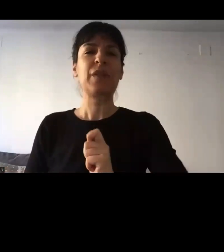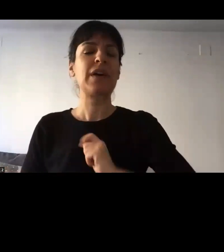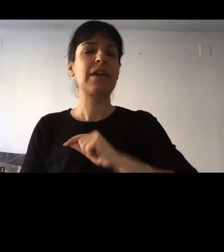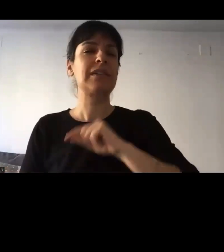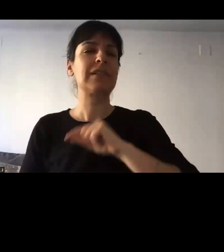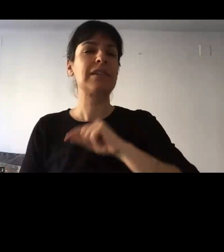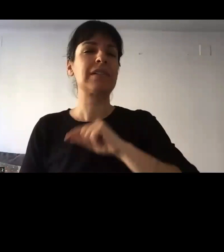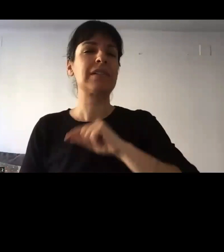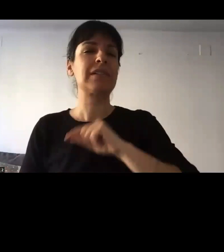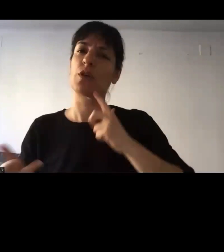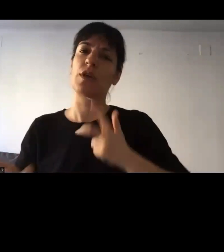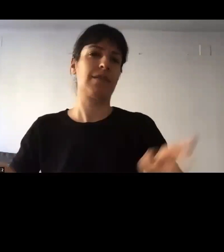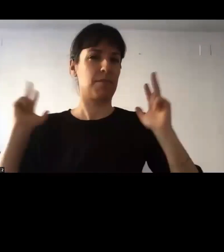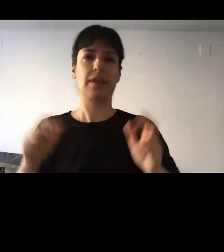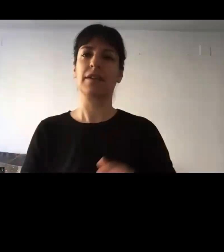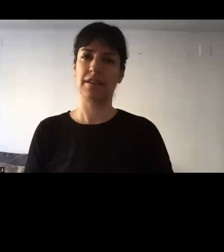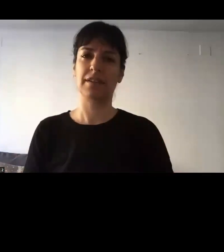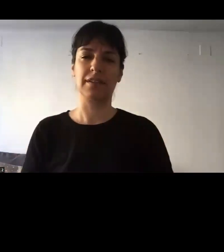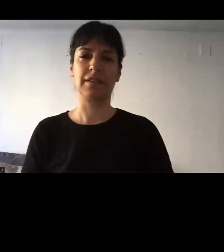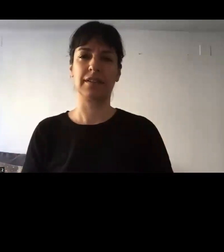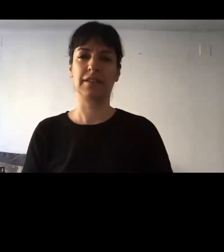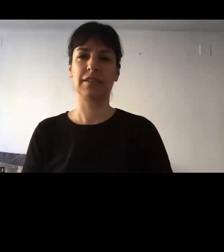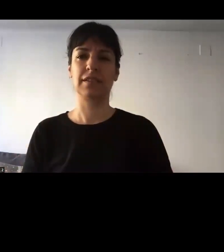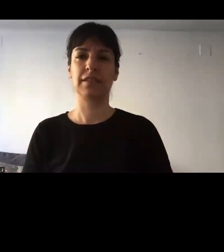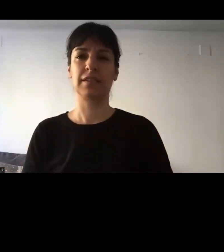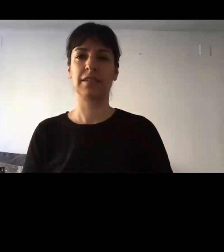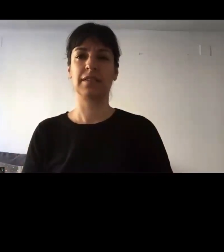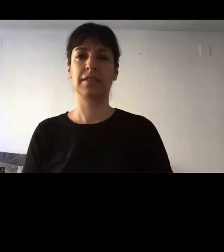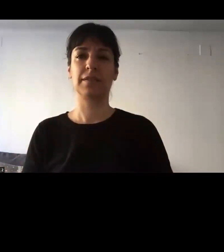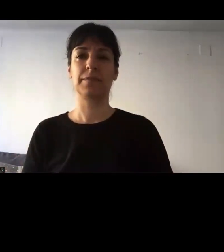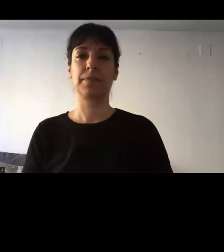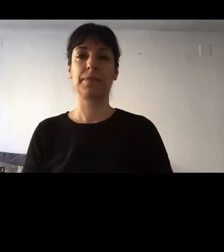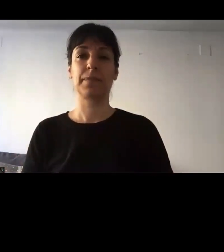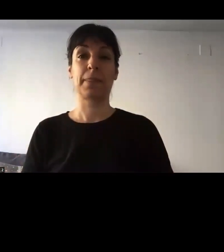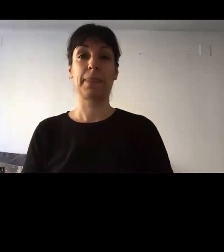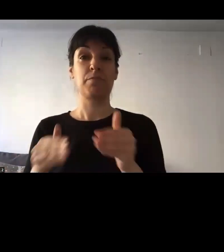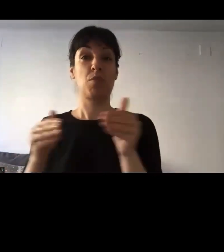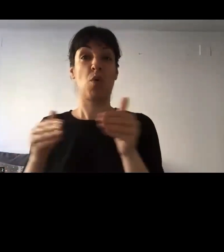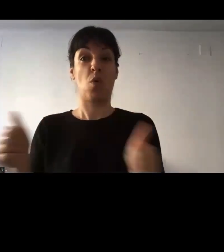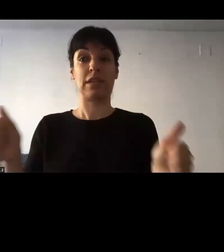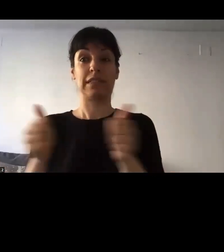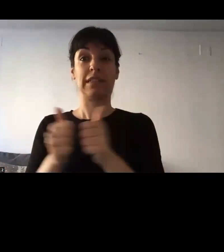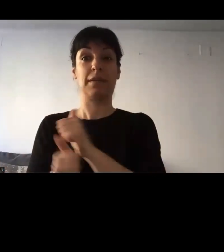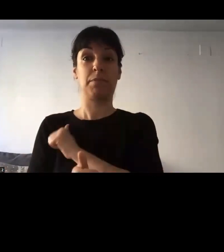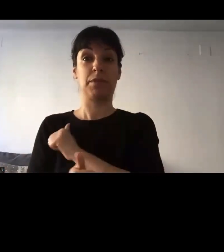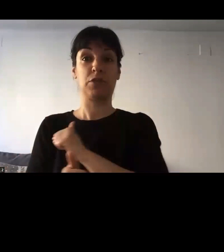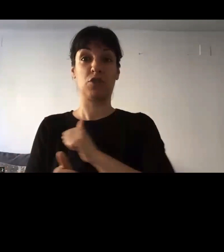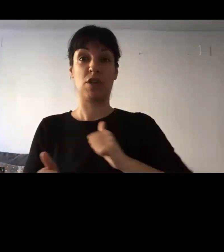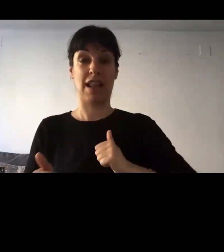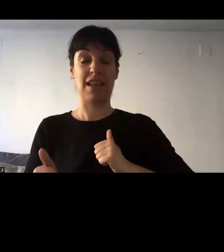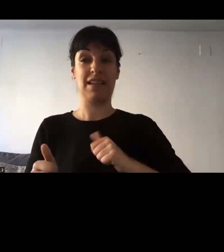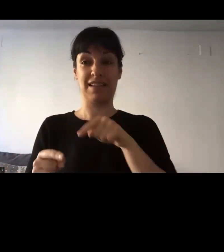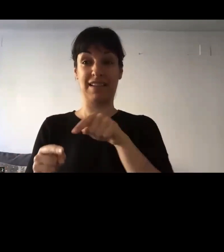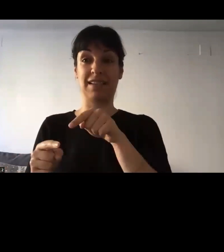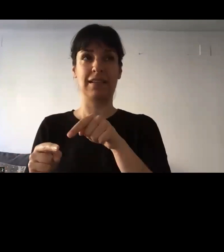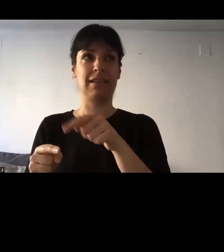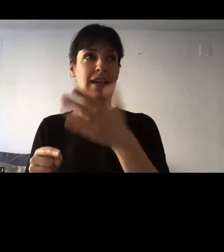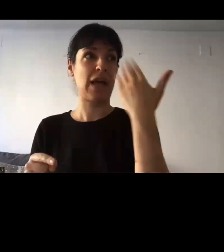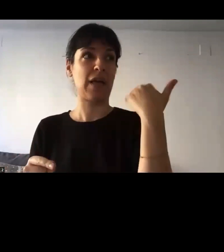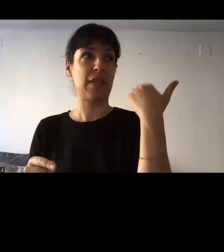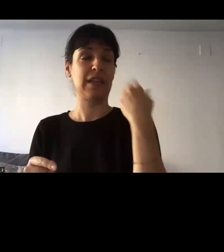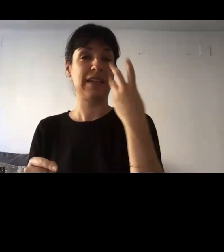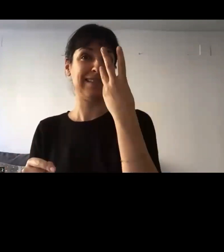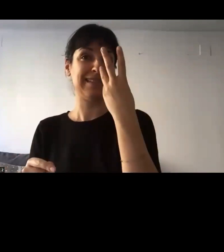Yo no, digamos que hasta que no tuve mi primera experiencia con un asistente personal, que fue hace casi 3